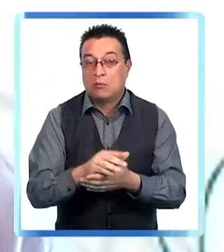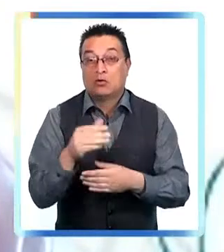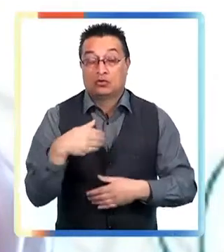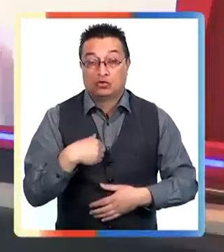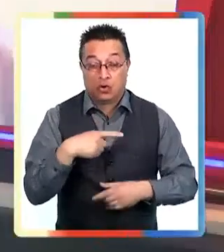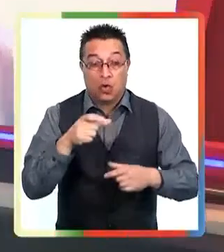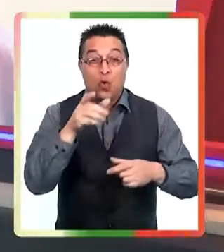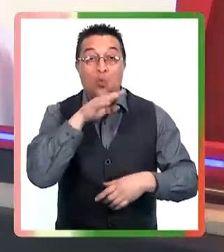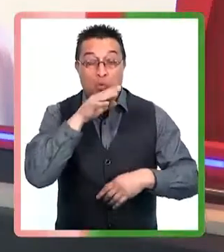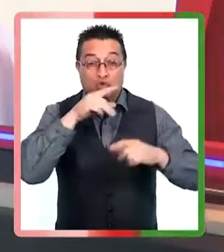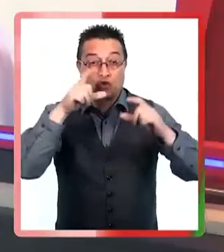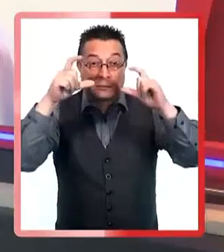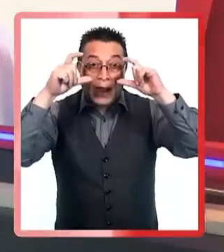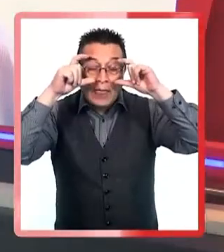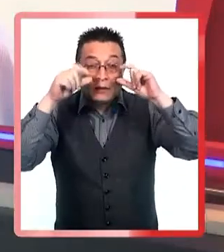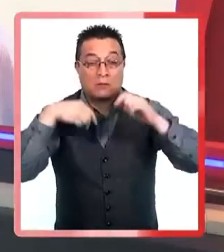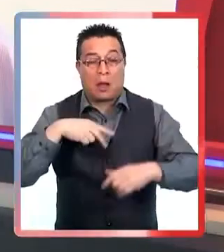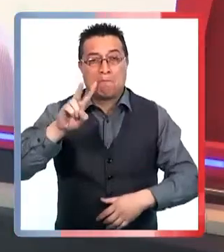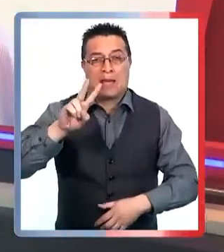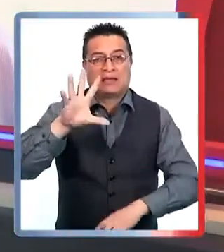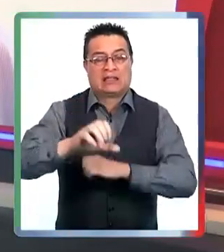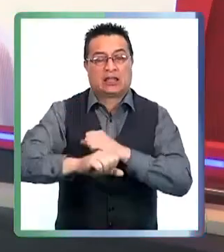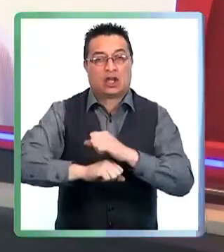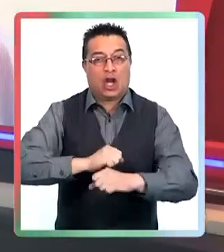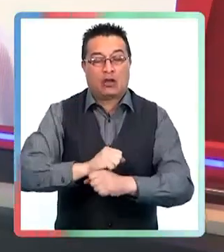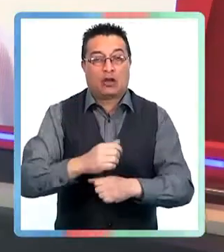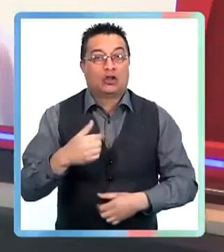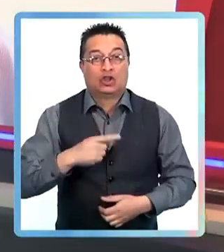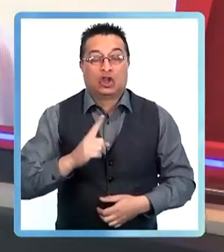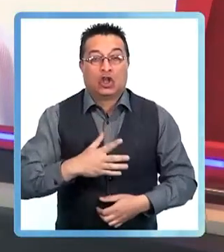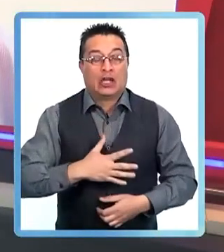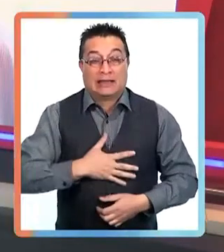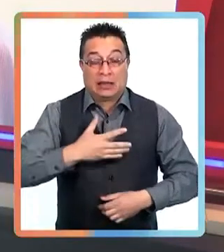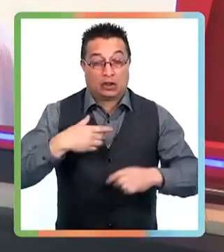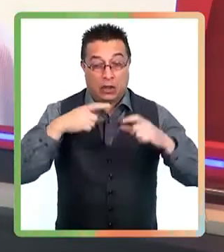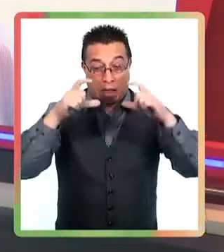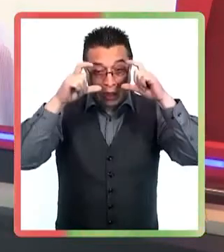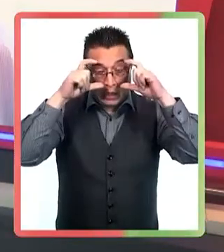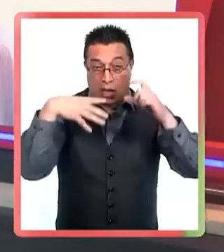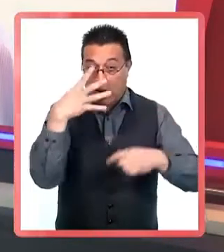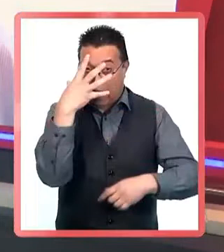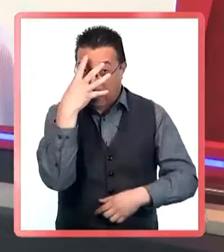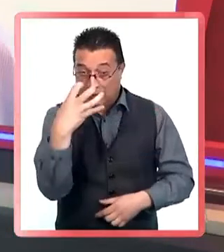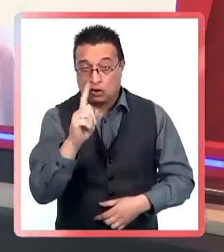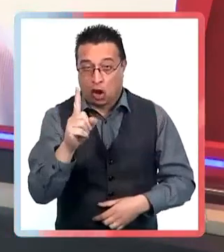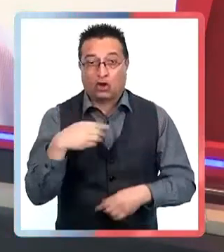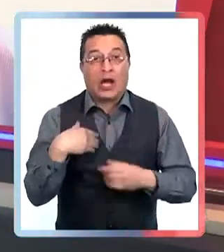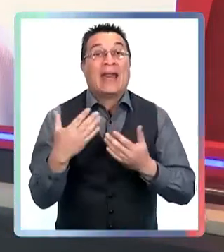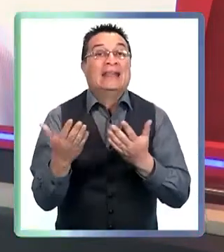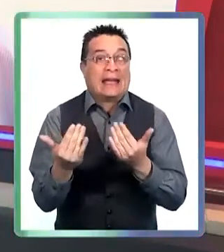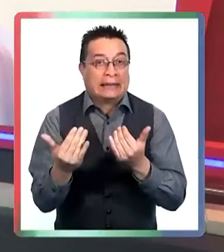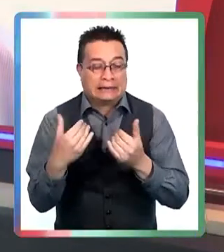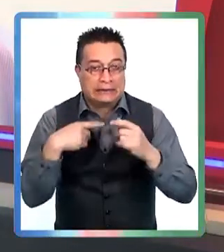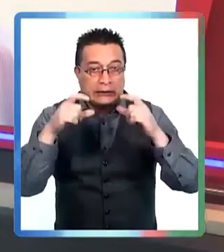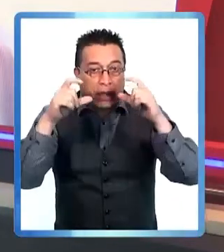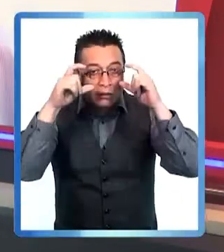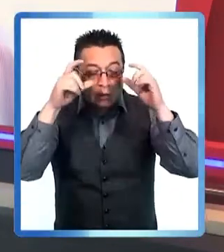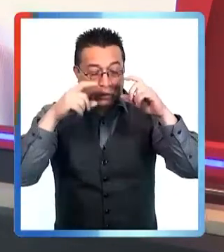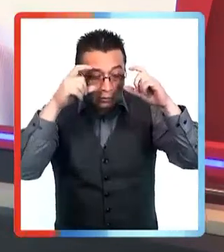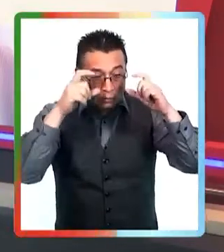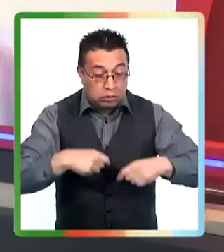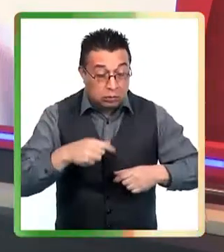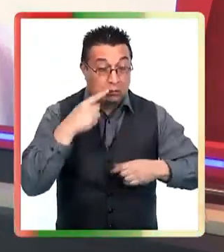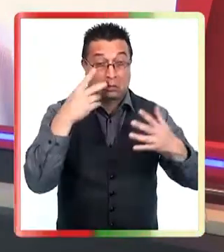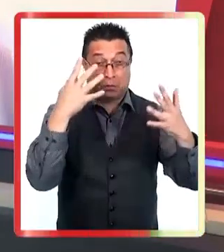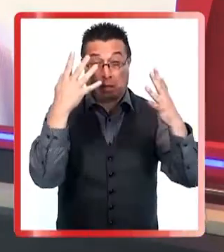esto. Yo uso lentes hace 25 años. Yo no me siento adicto a los lentes. Los necesito, porque si